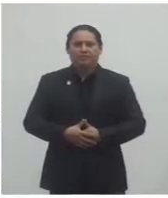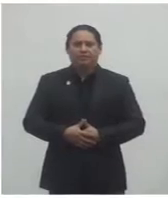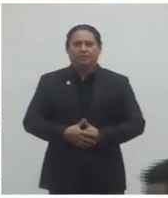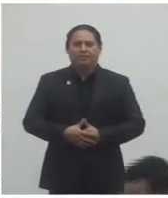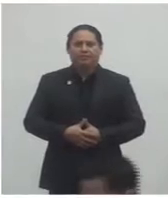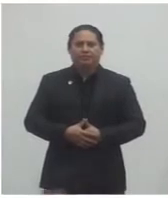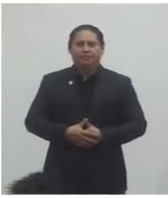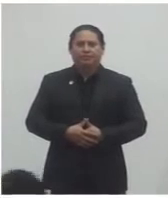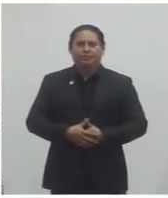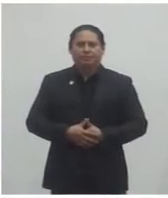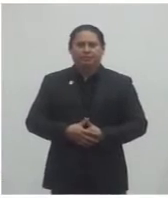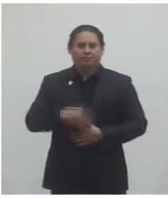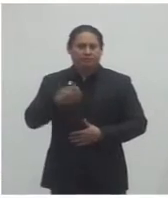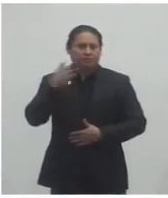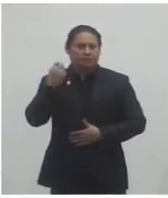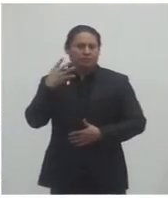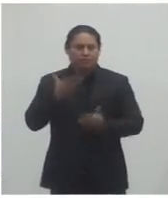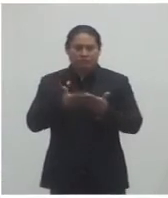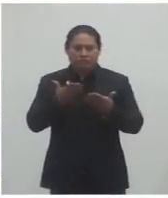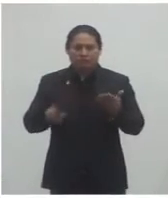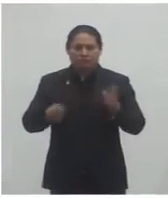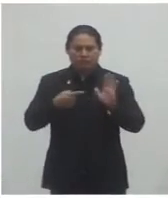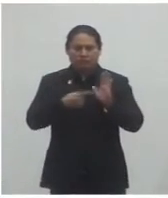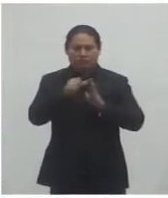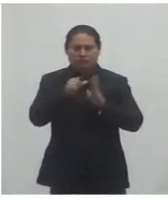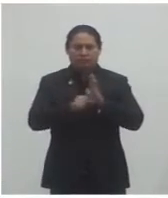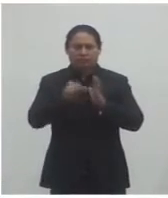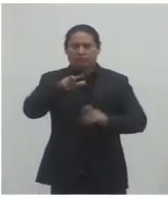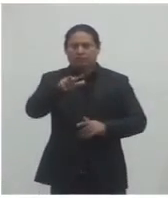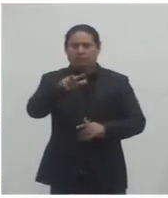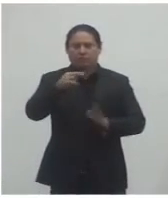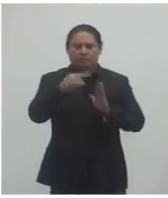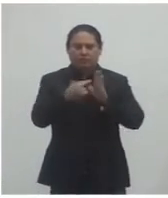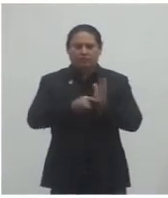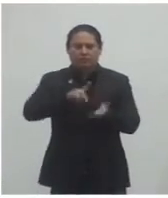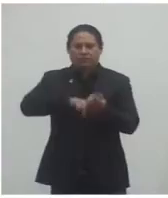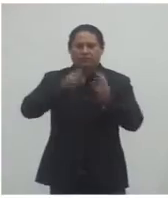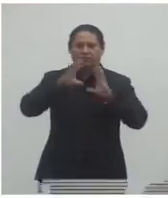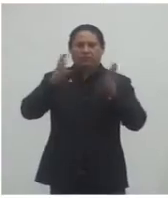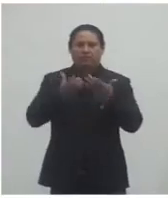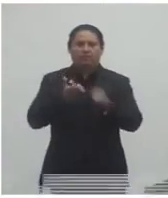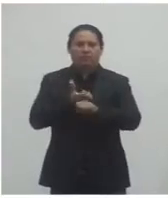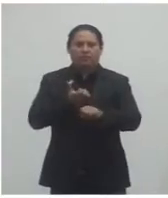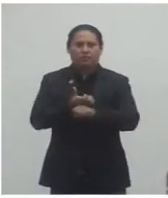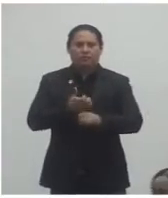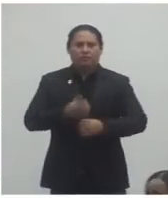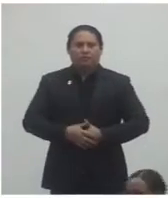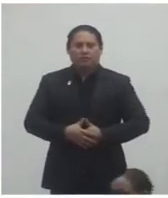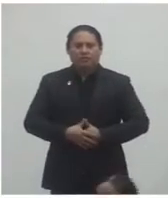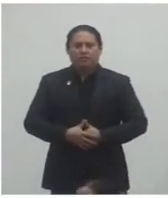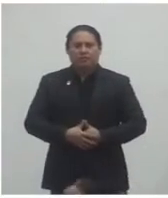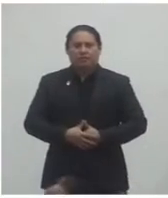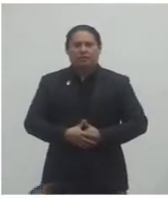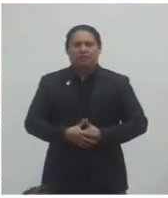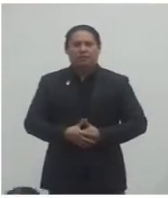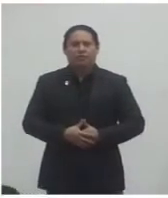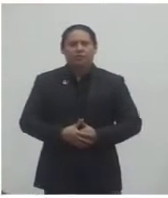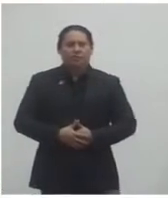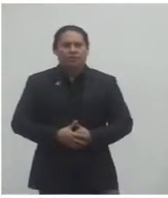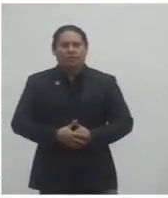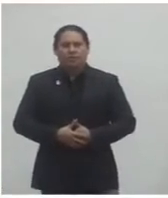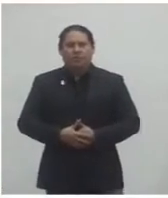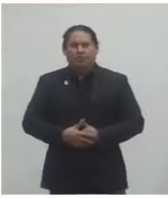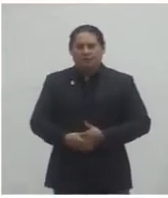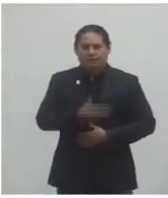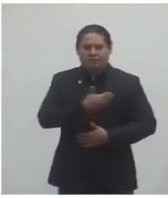Honorable Asamblea, con fundamento en el artículo 18 del Reglamento Interior de este Honorable Congreso del Estado,